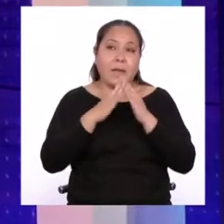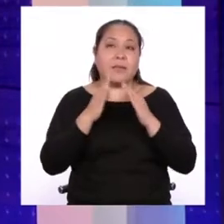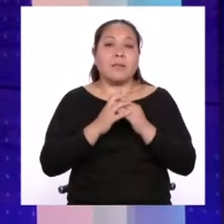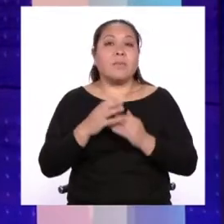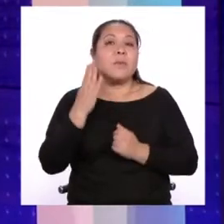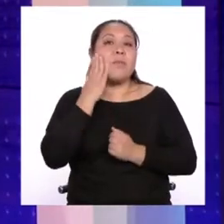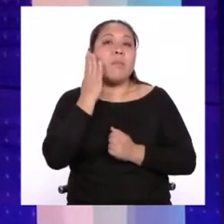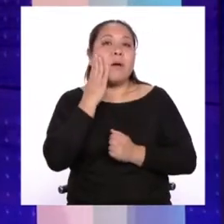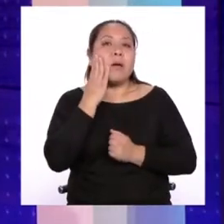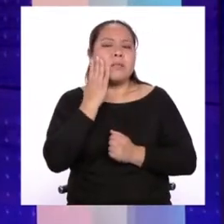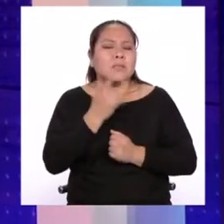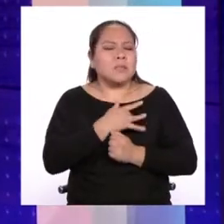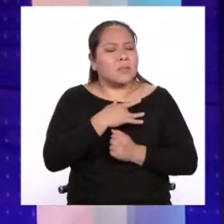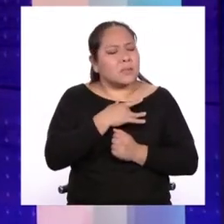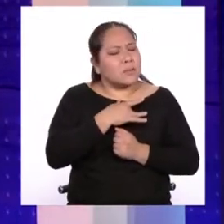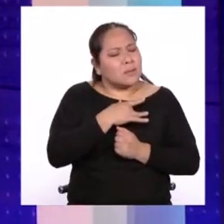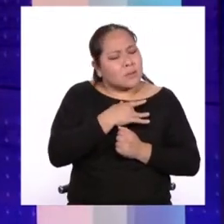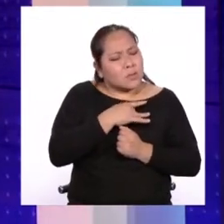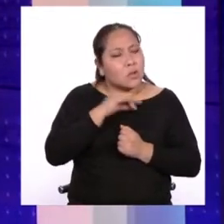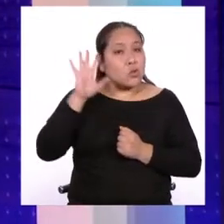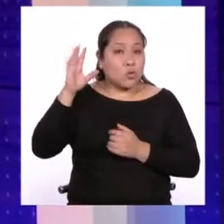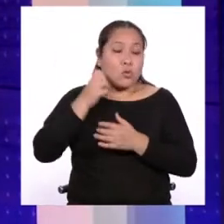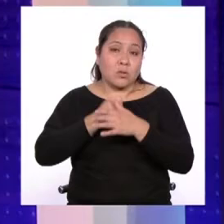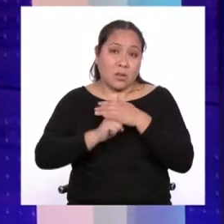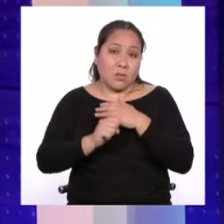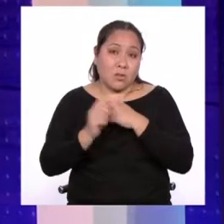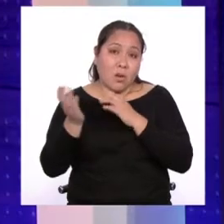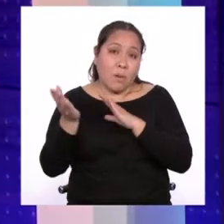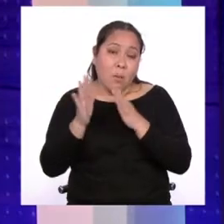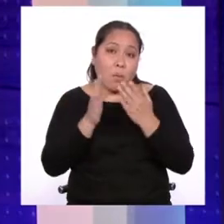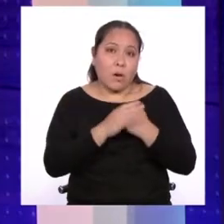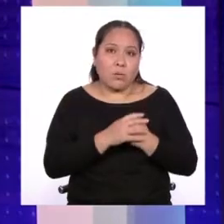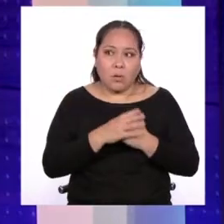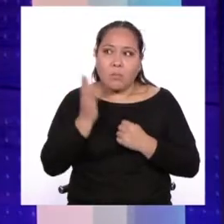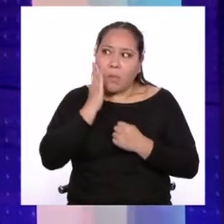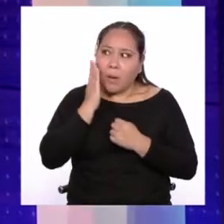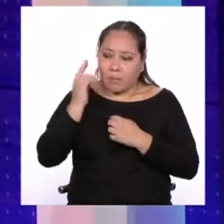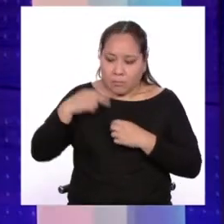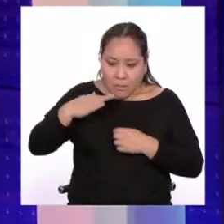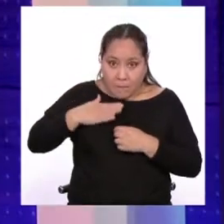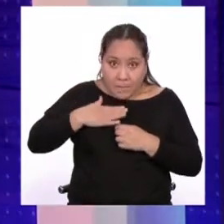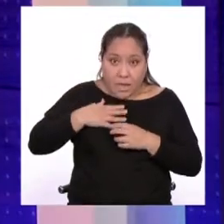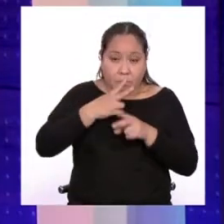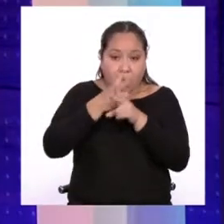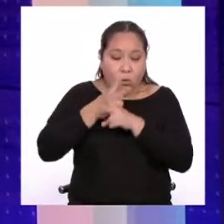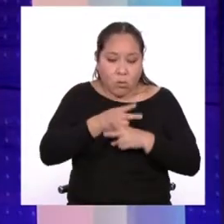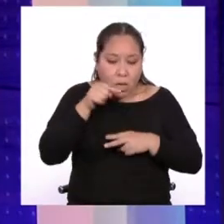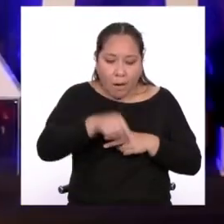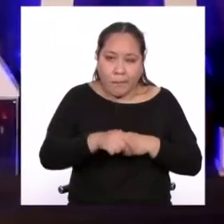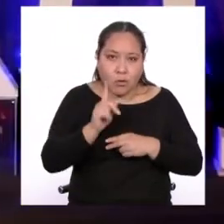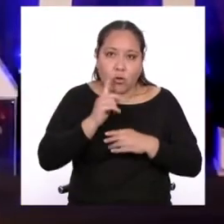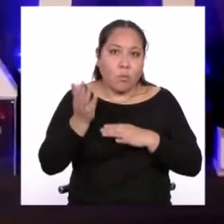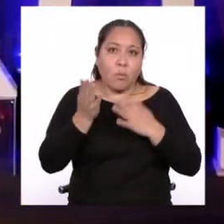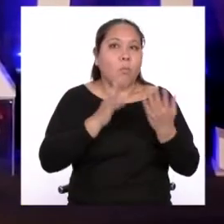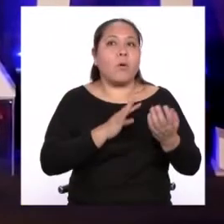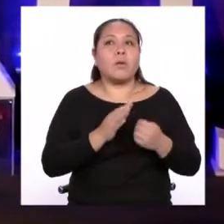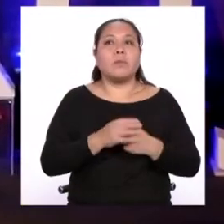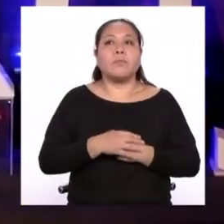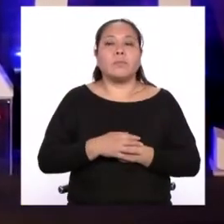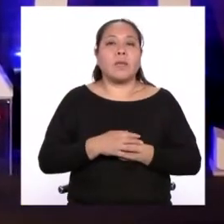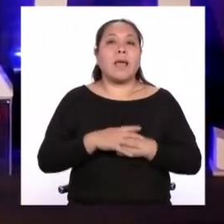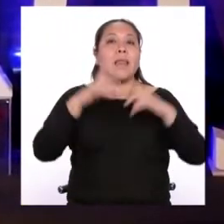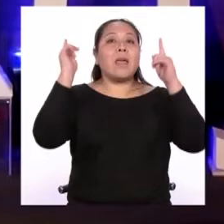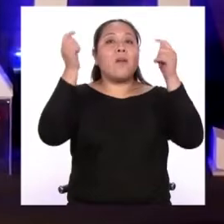madre, golpeada por este dolor, me cuidaba mucho. No iba a permitir que yo me muera. En las